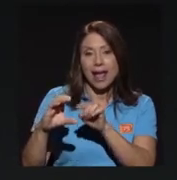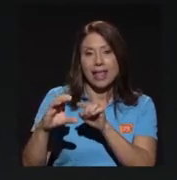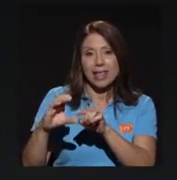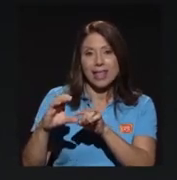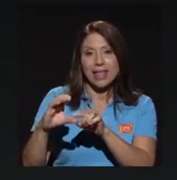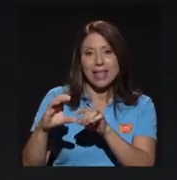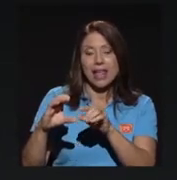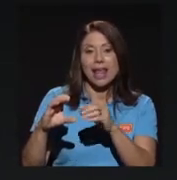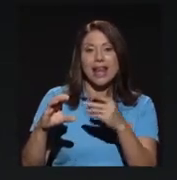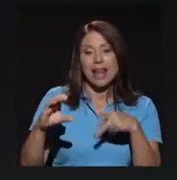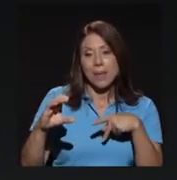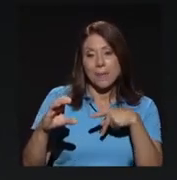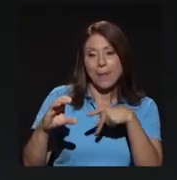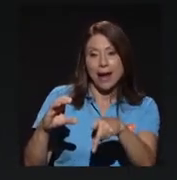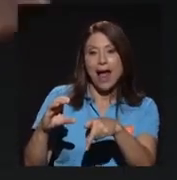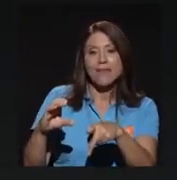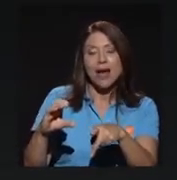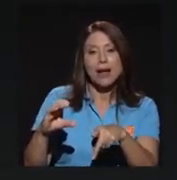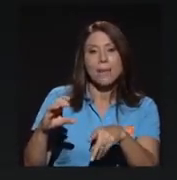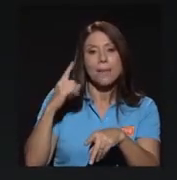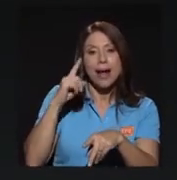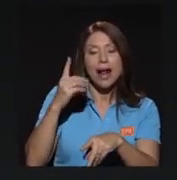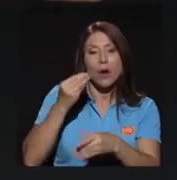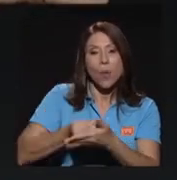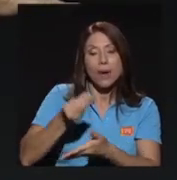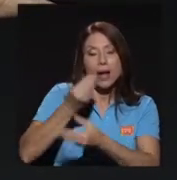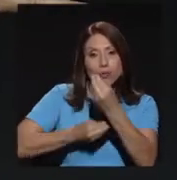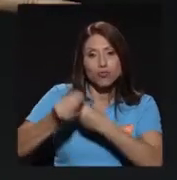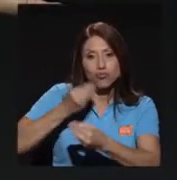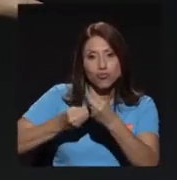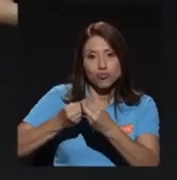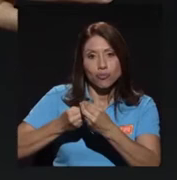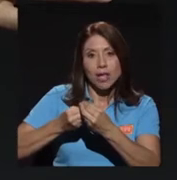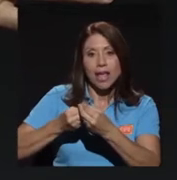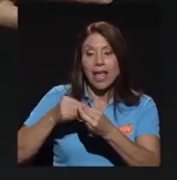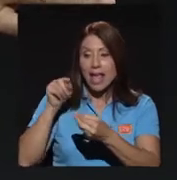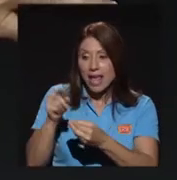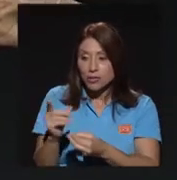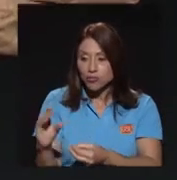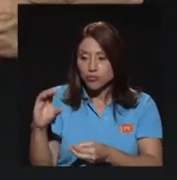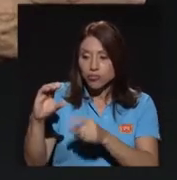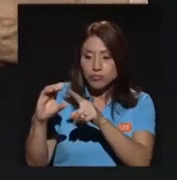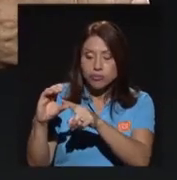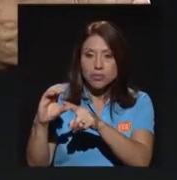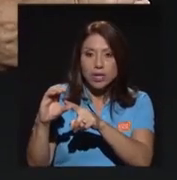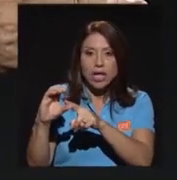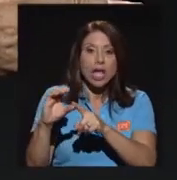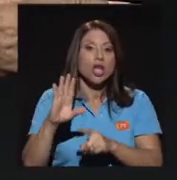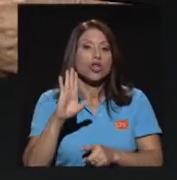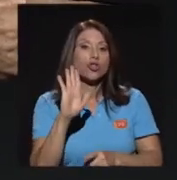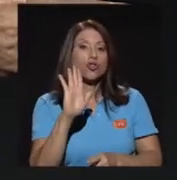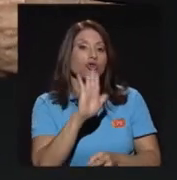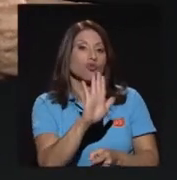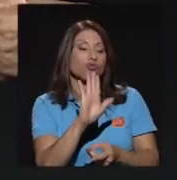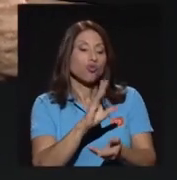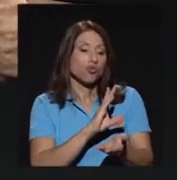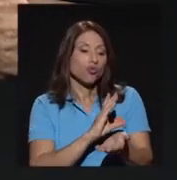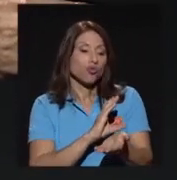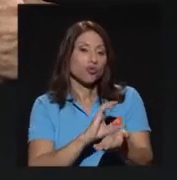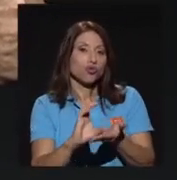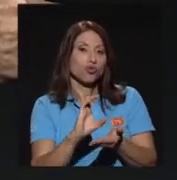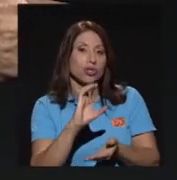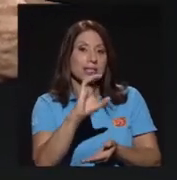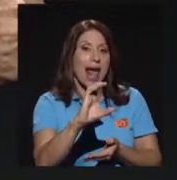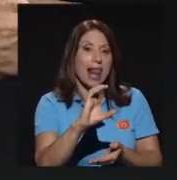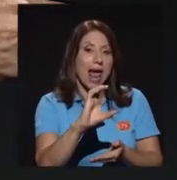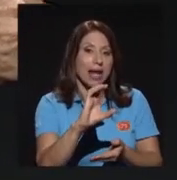el adiós del dietas en el banco central se descontará de su salario porque él